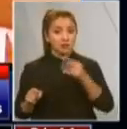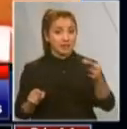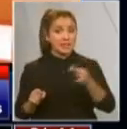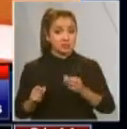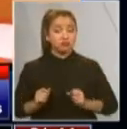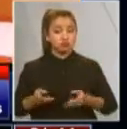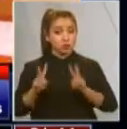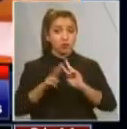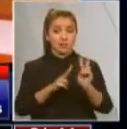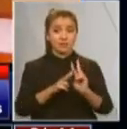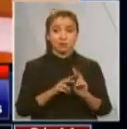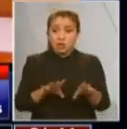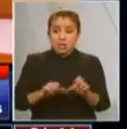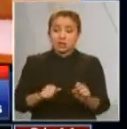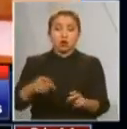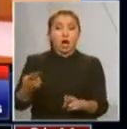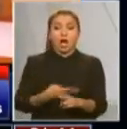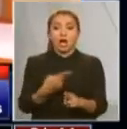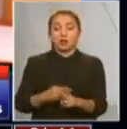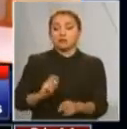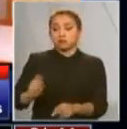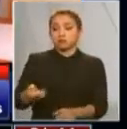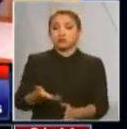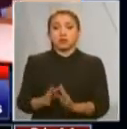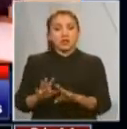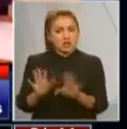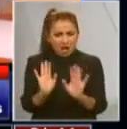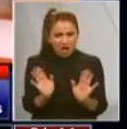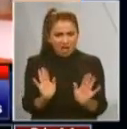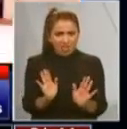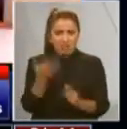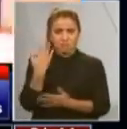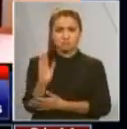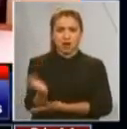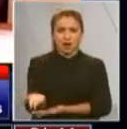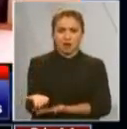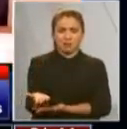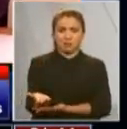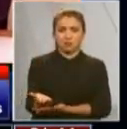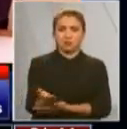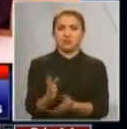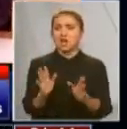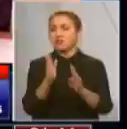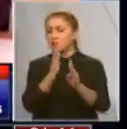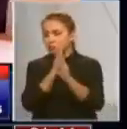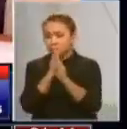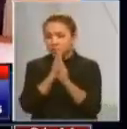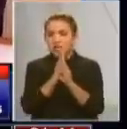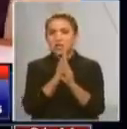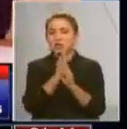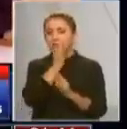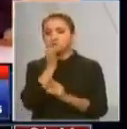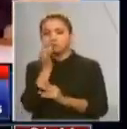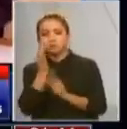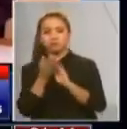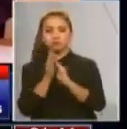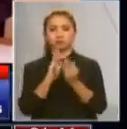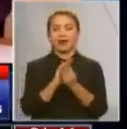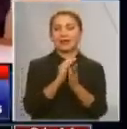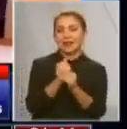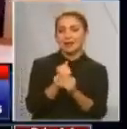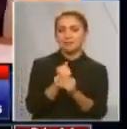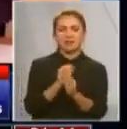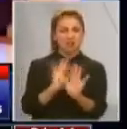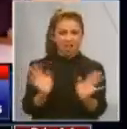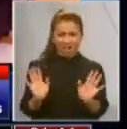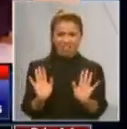puedo hacerlo, y eso fue lo que hice. No hay nada, no hay nada escondido, no hay nada que sea una trampita,